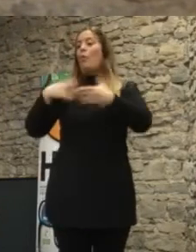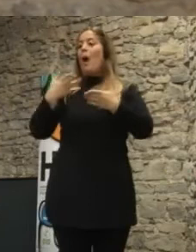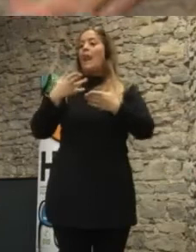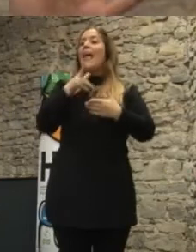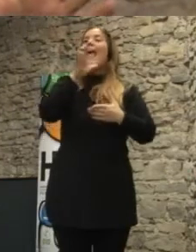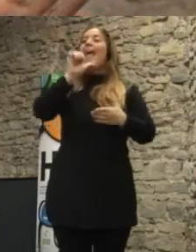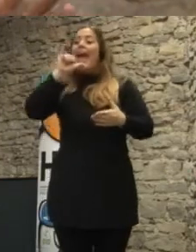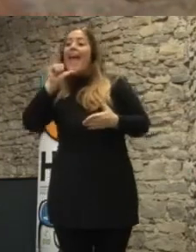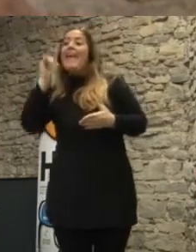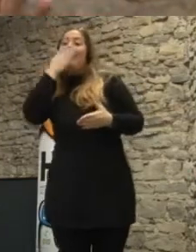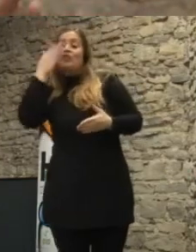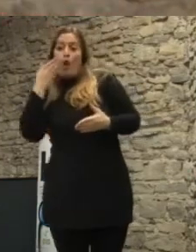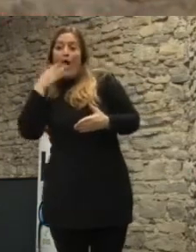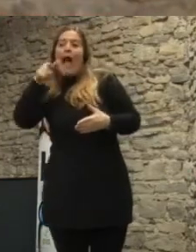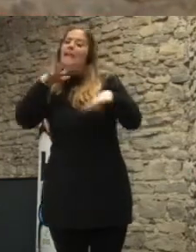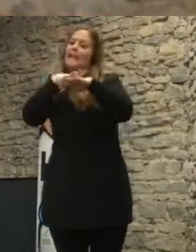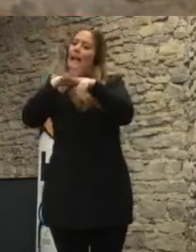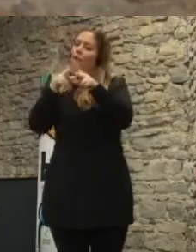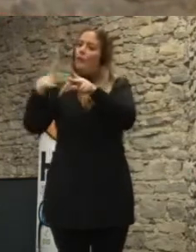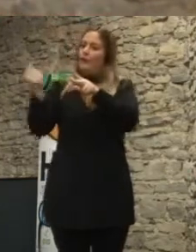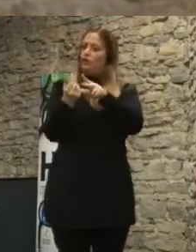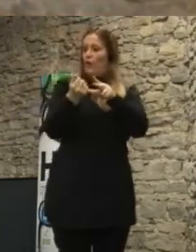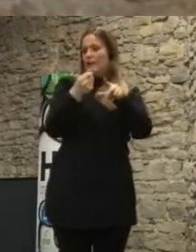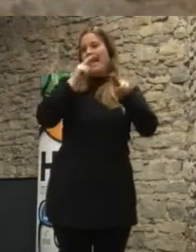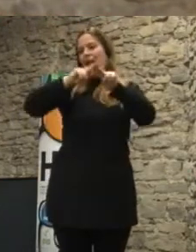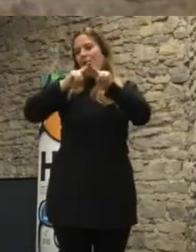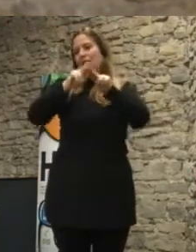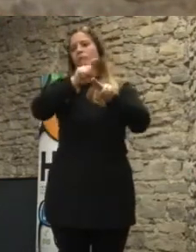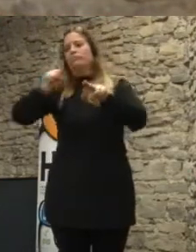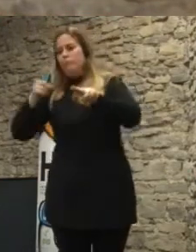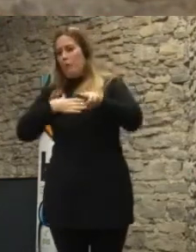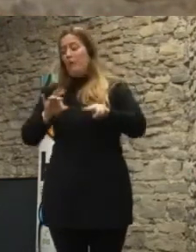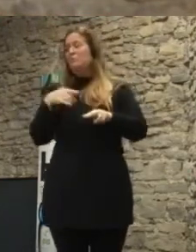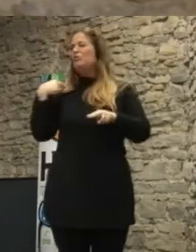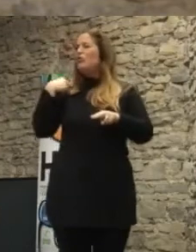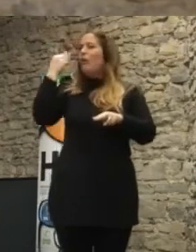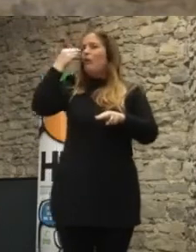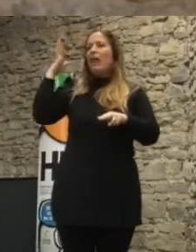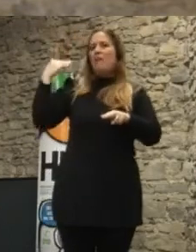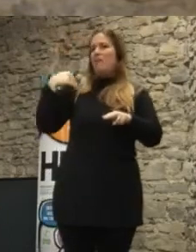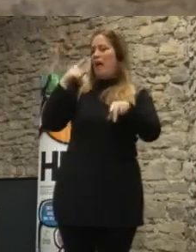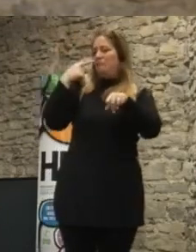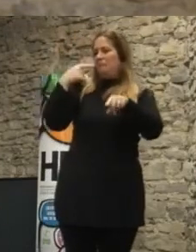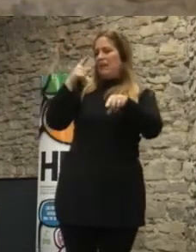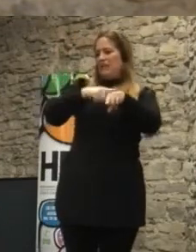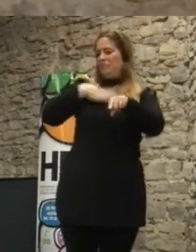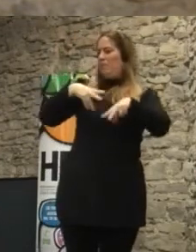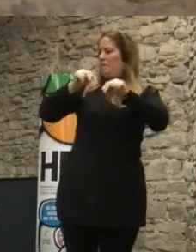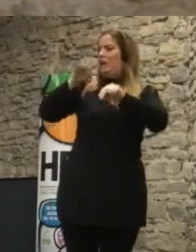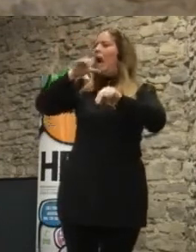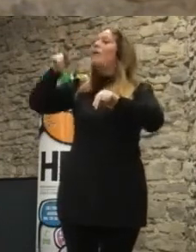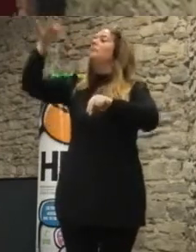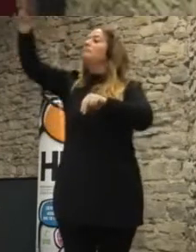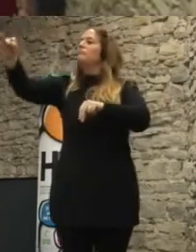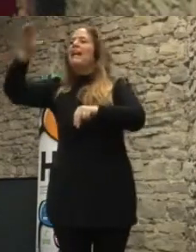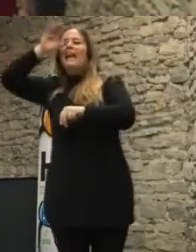redes sociales. Creo que he dicho todo, con lo cual ya os dejo con Óscar, que es lo interesante, que le escuchemos y un poco las reflexiones sobre el